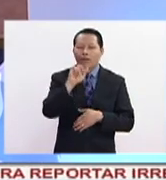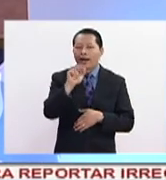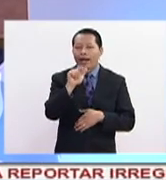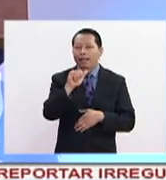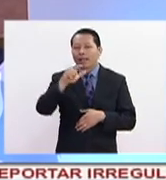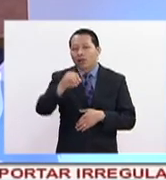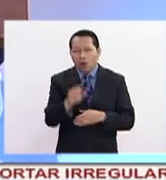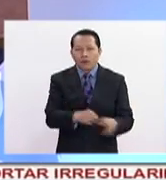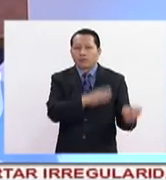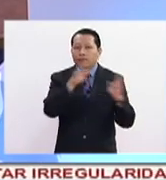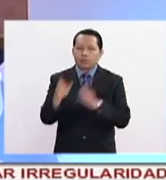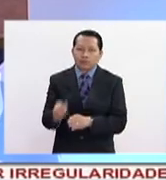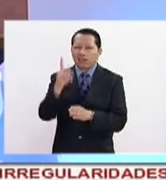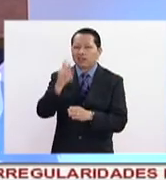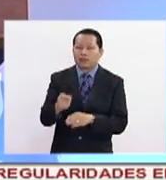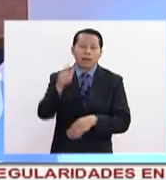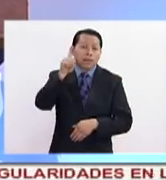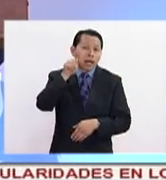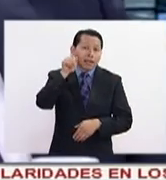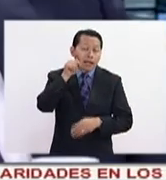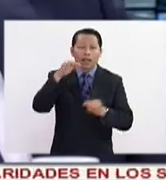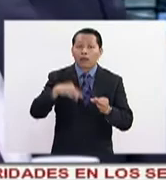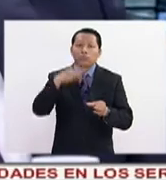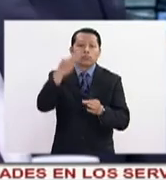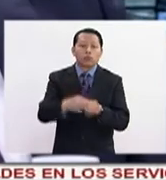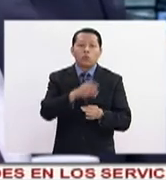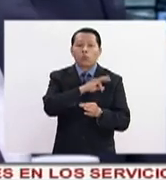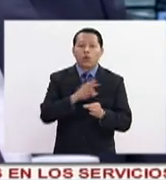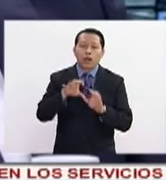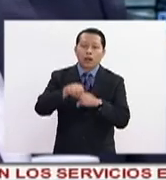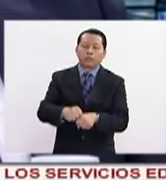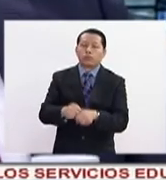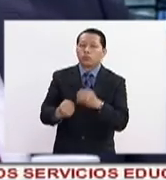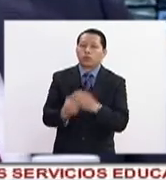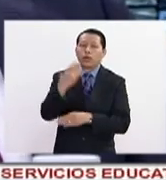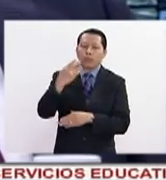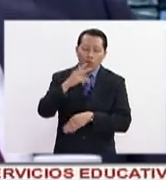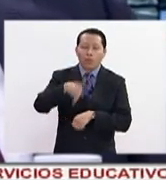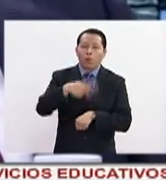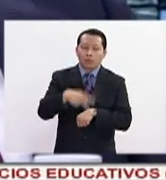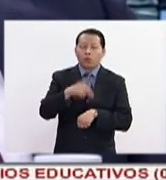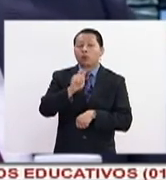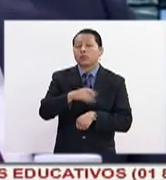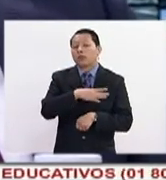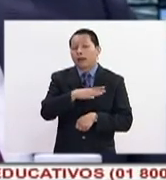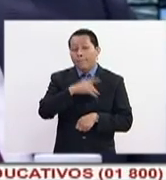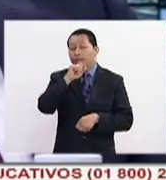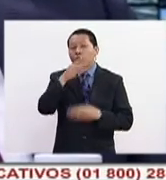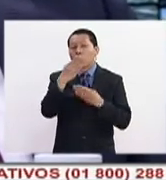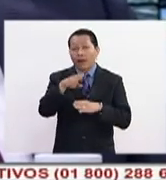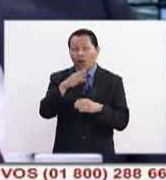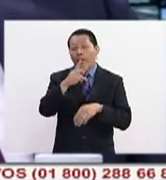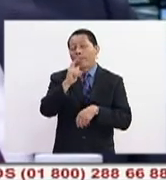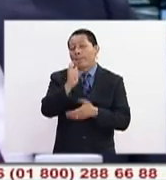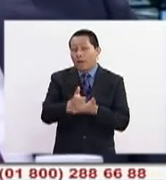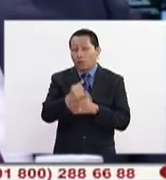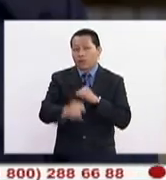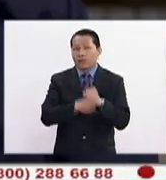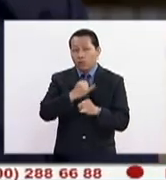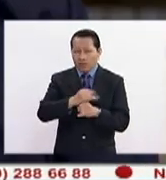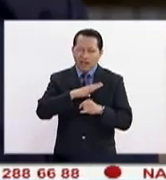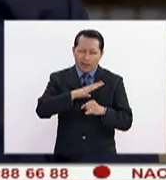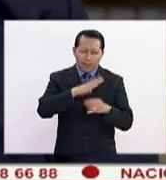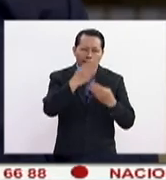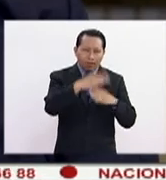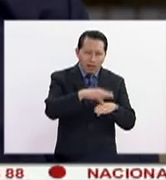se postergó y será a partir de mañana cuando asuma su nueva posición. El Banco de Pagos Internacionales coordina las políticas de los bancos